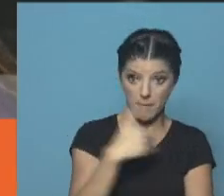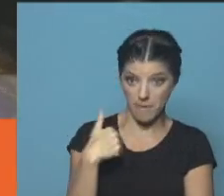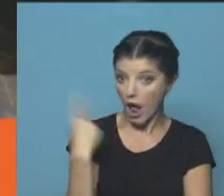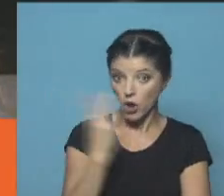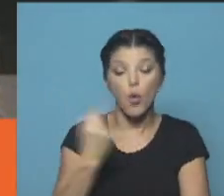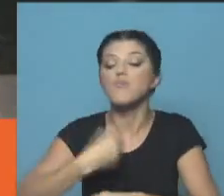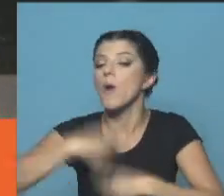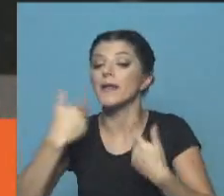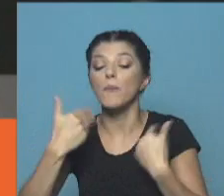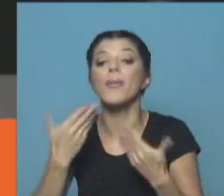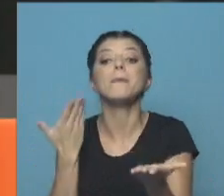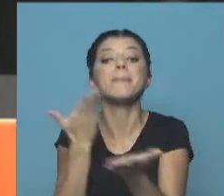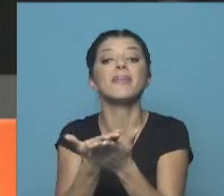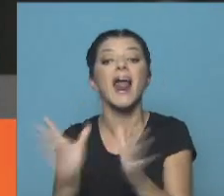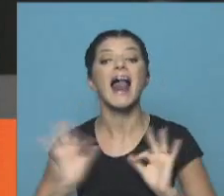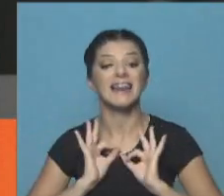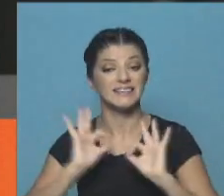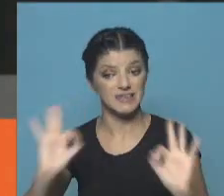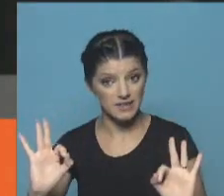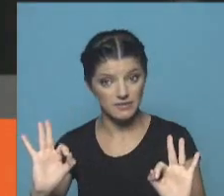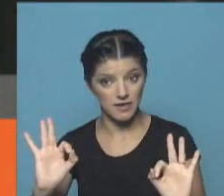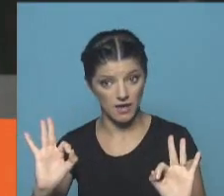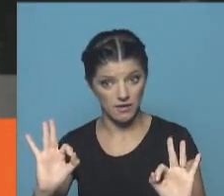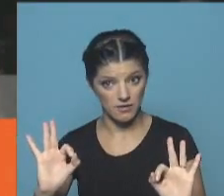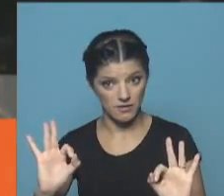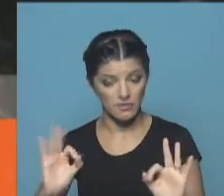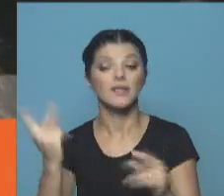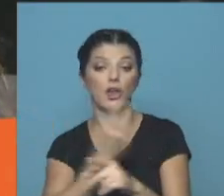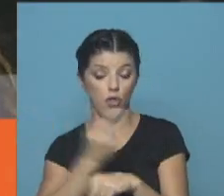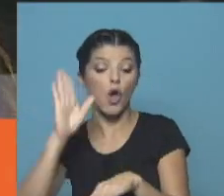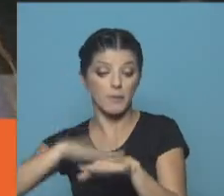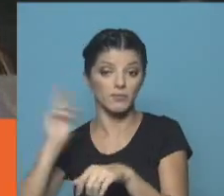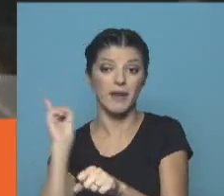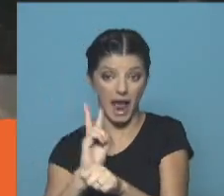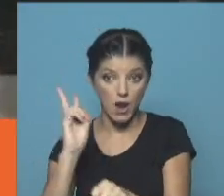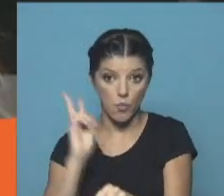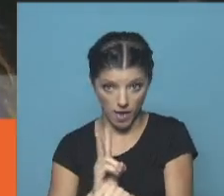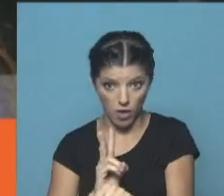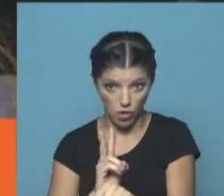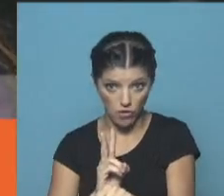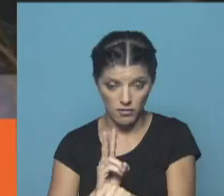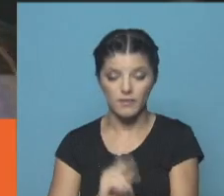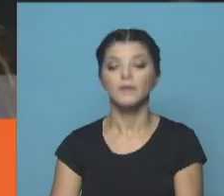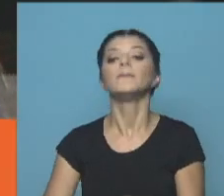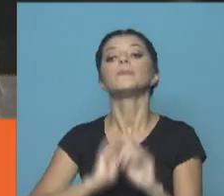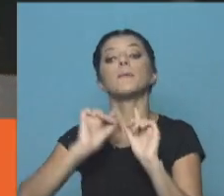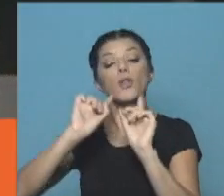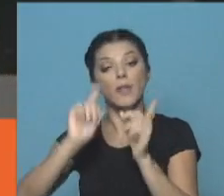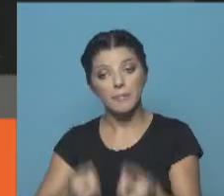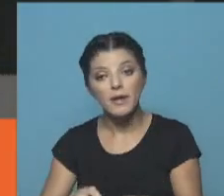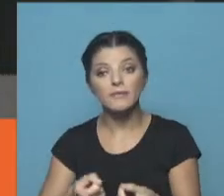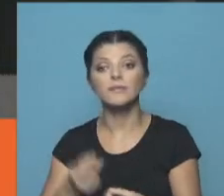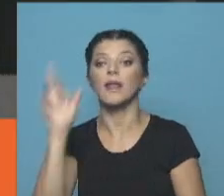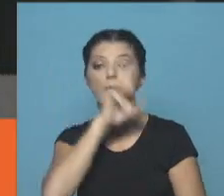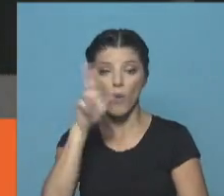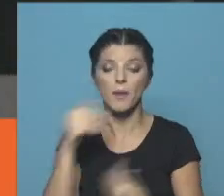para que se los tome el padre, y promover así una mayor corresponsabilidad en la crianza y fortalecer también el tema de el acceso de las mujeres al